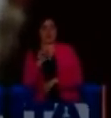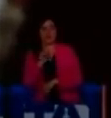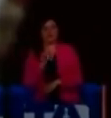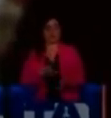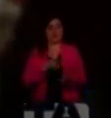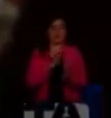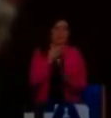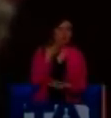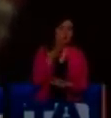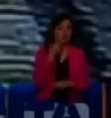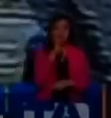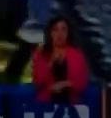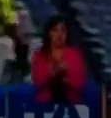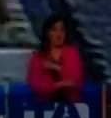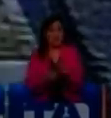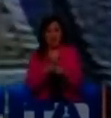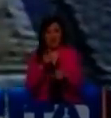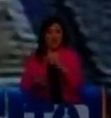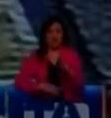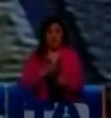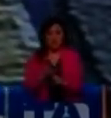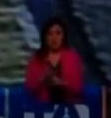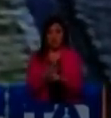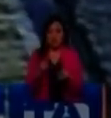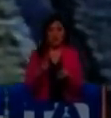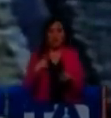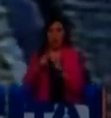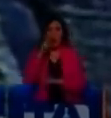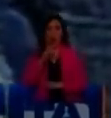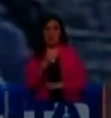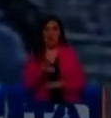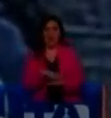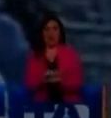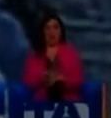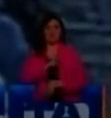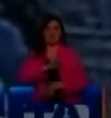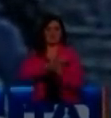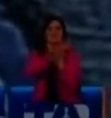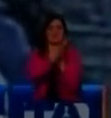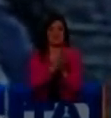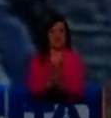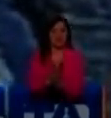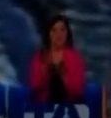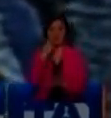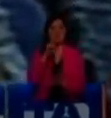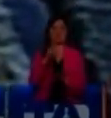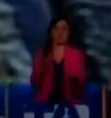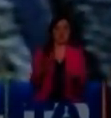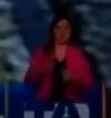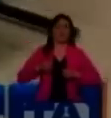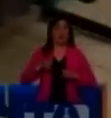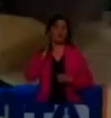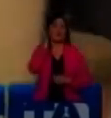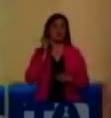países más descompuestos desde la parte de la insensibilidad, de la falta de conciencia, de la falta de